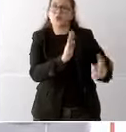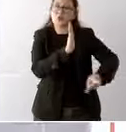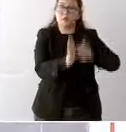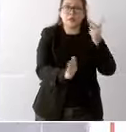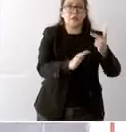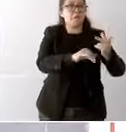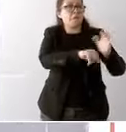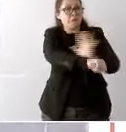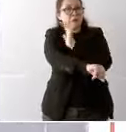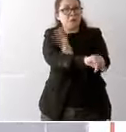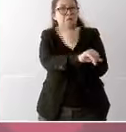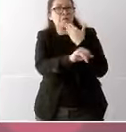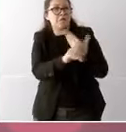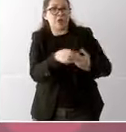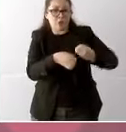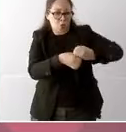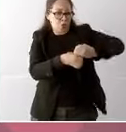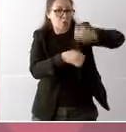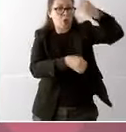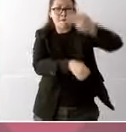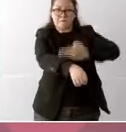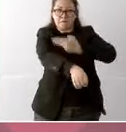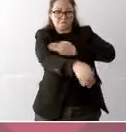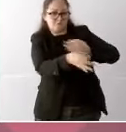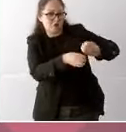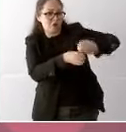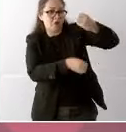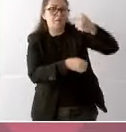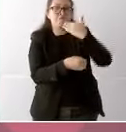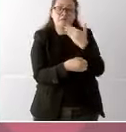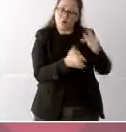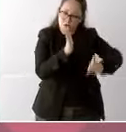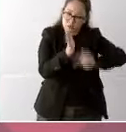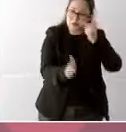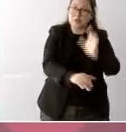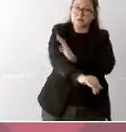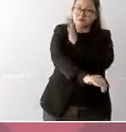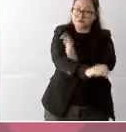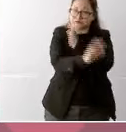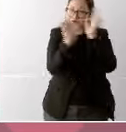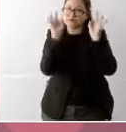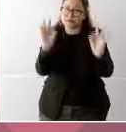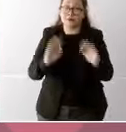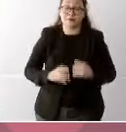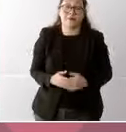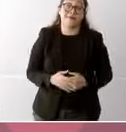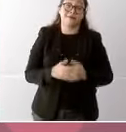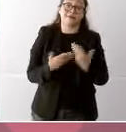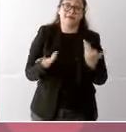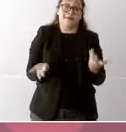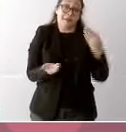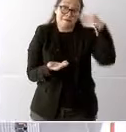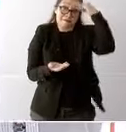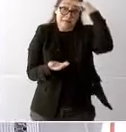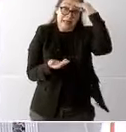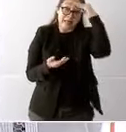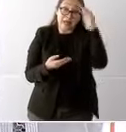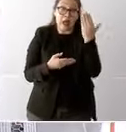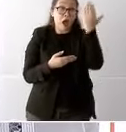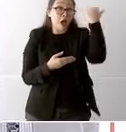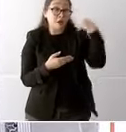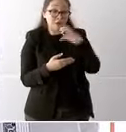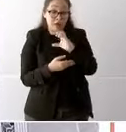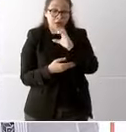Levantaron todos los postes y volvió a haber energía eléctrica. Si no contáramos con la Comisión Federal